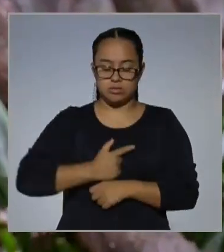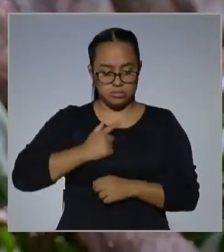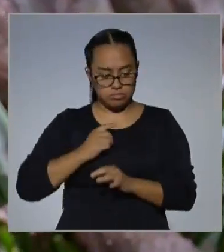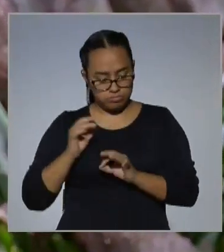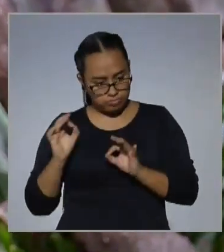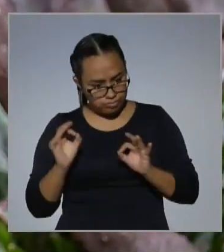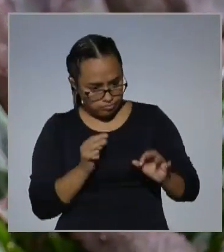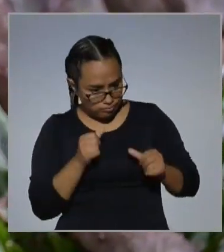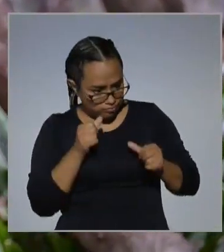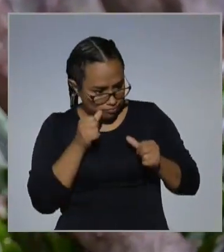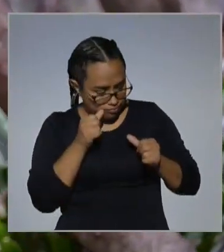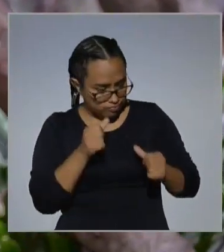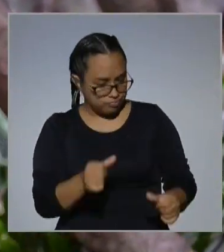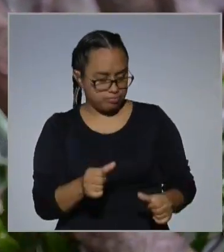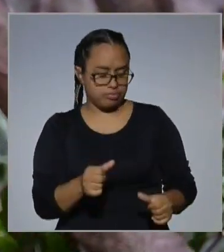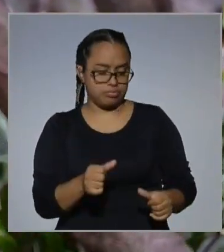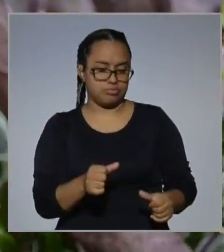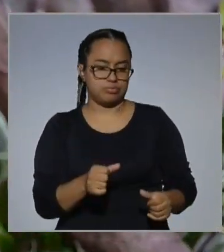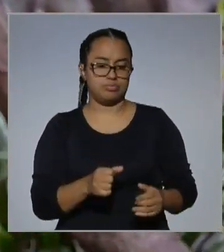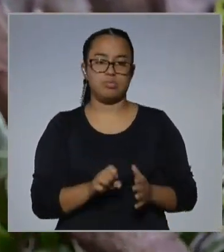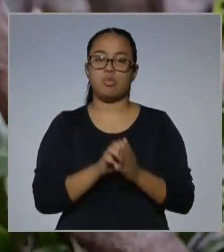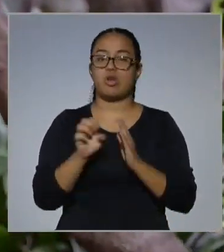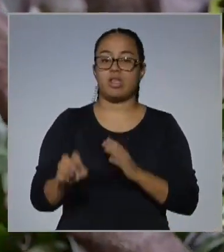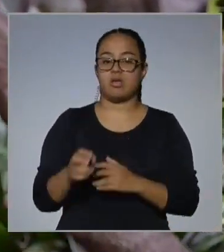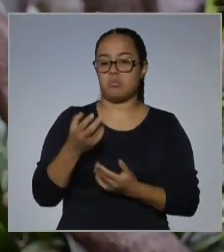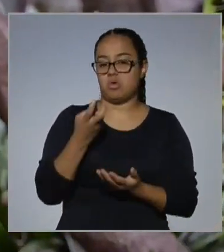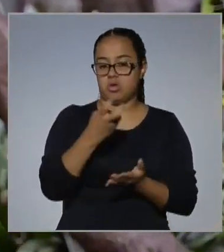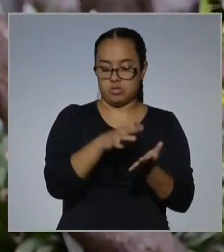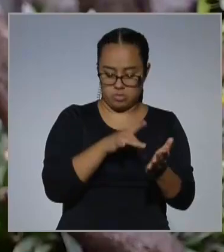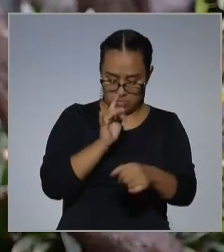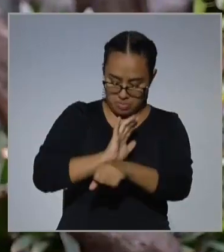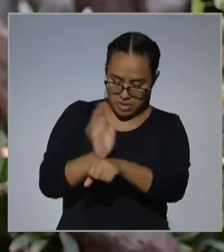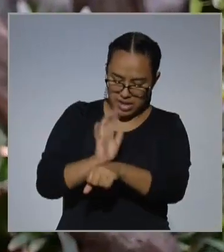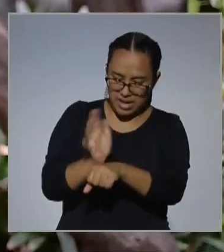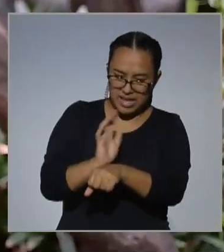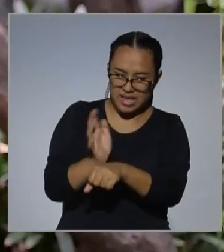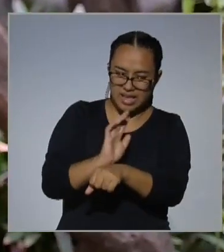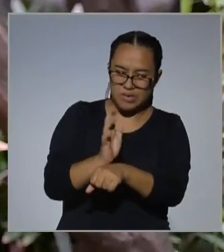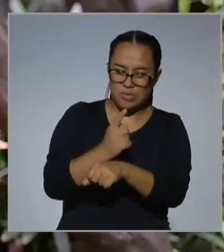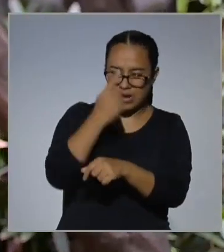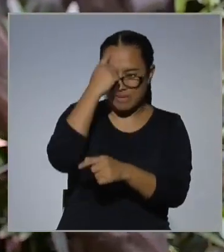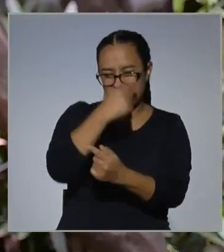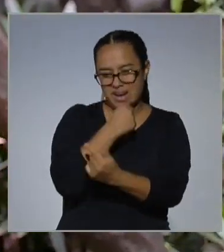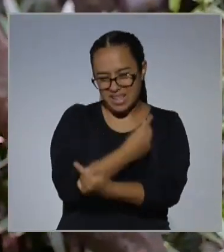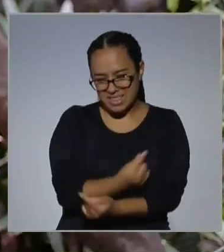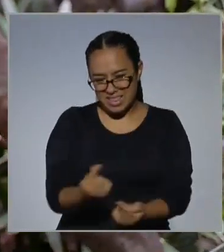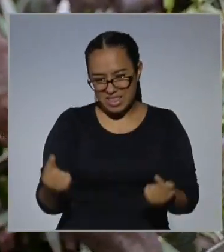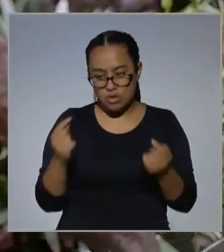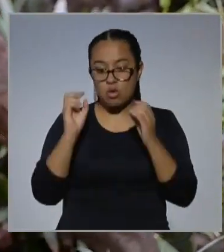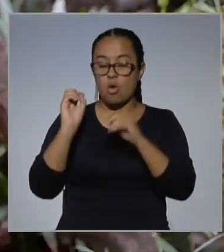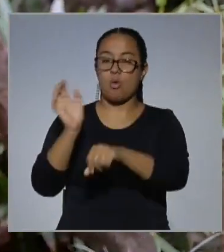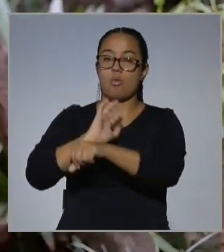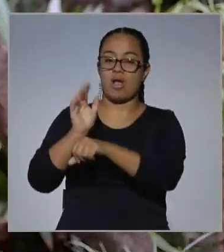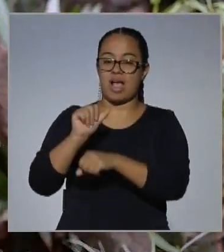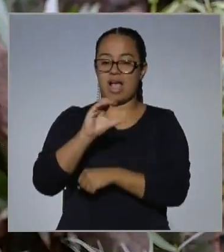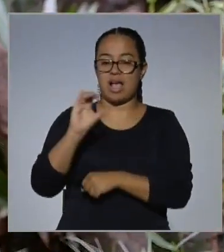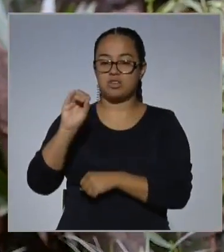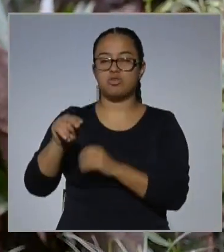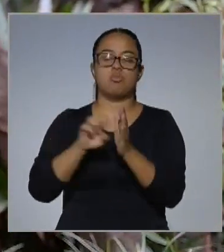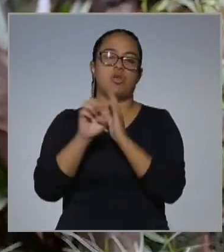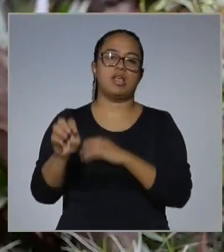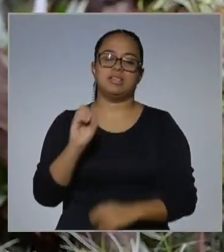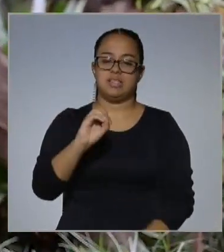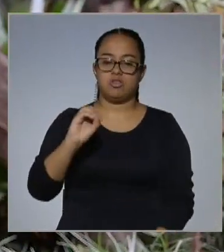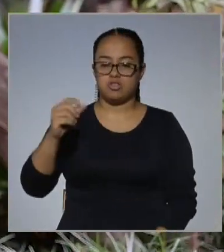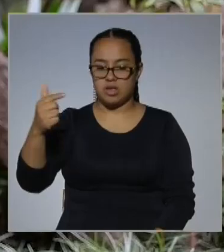atención para, por ejemplo, películas como las que vemos, estas películas infantiles o películas de acción, pienso en